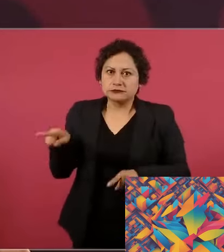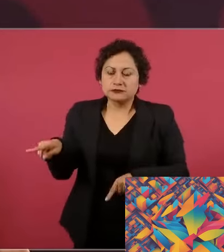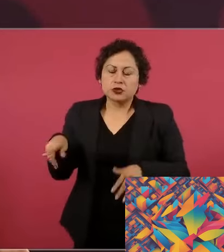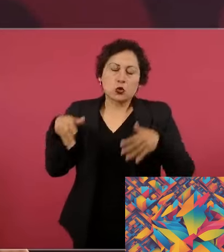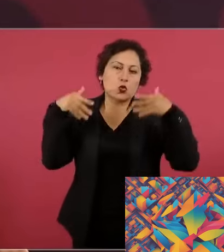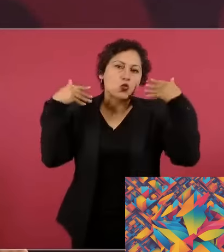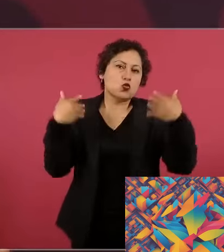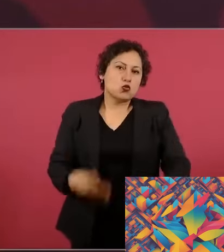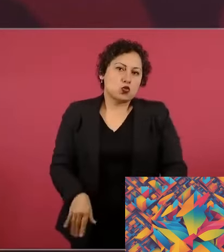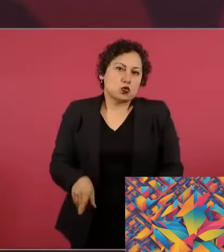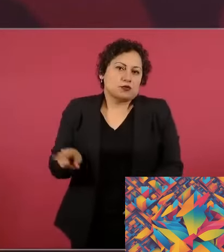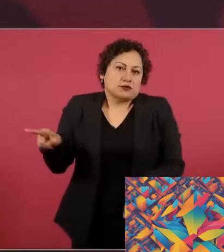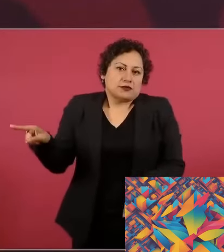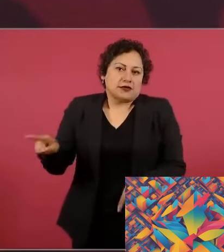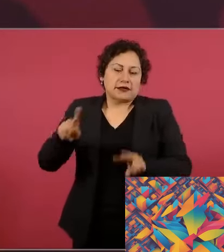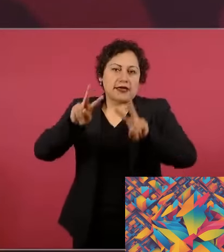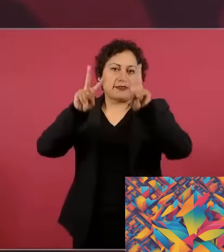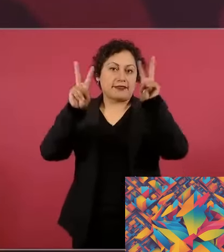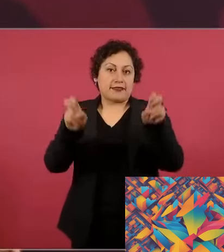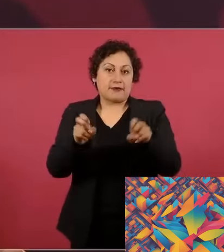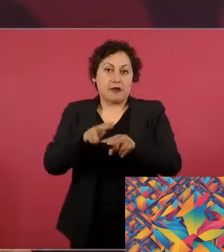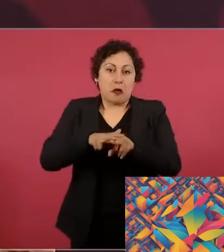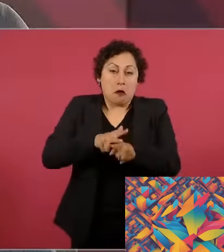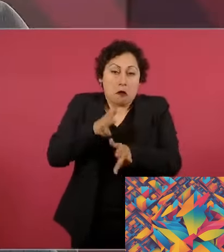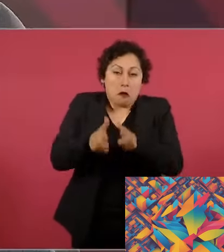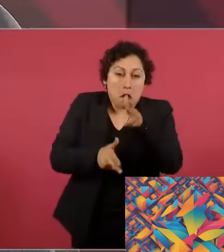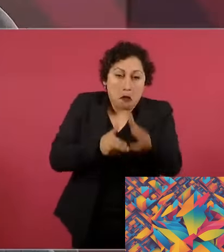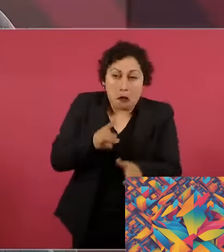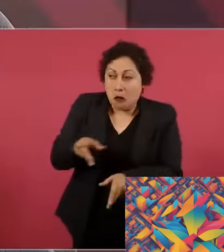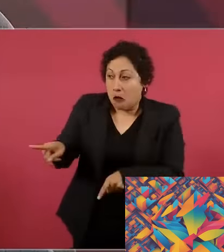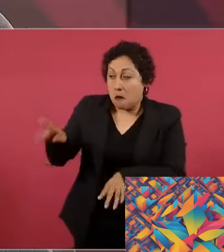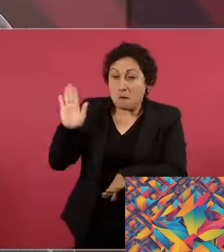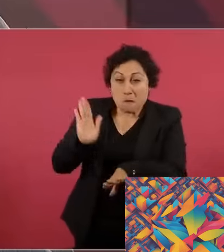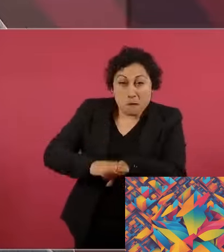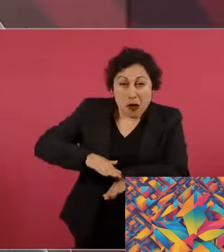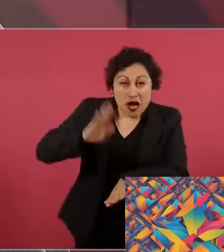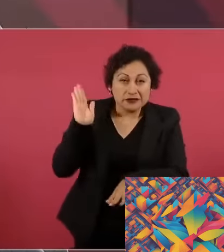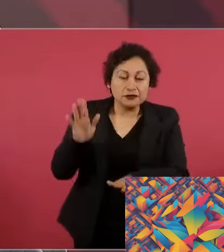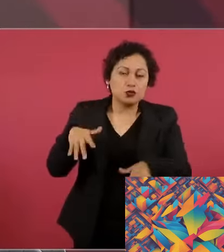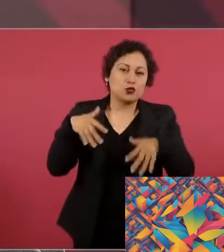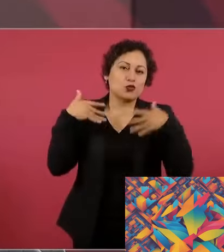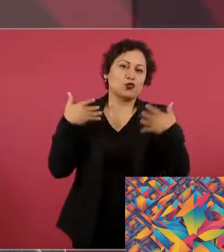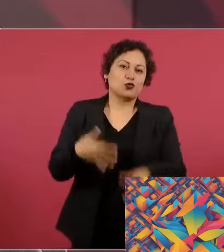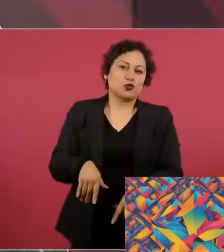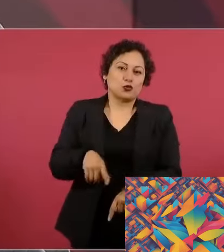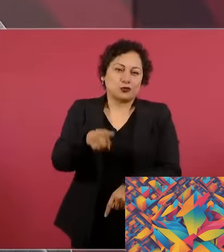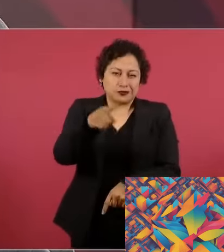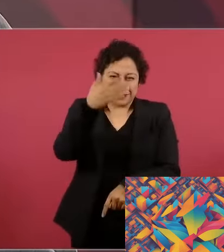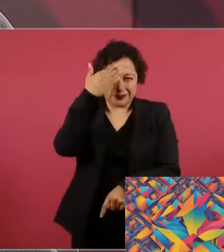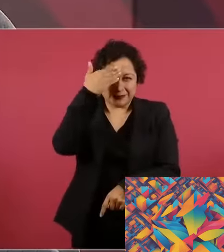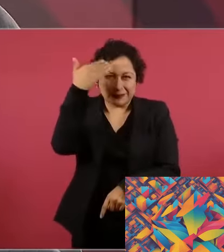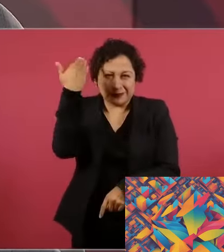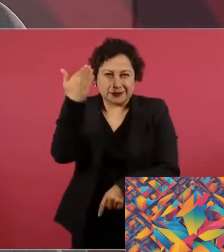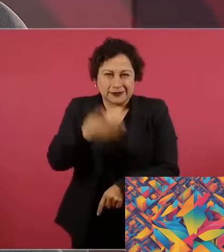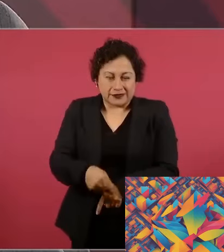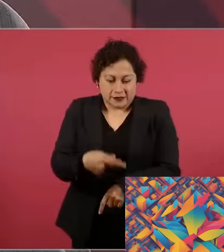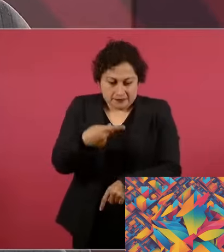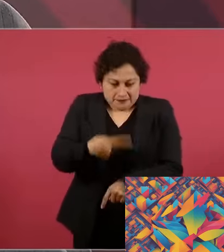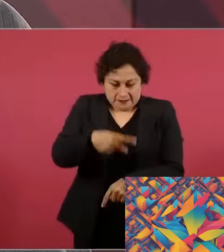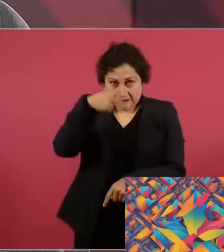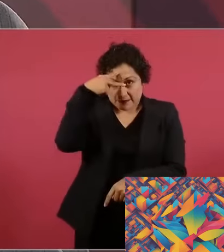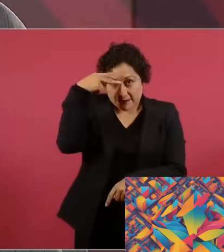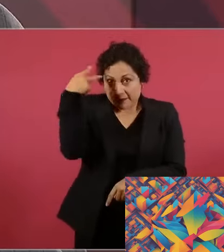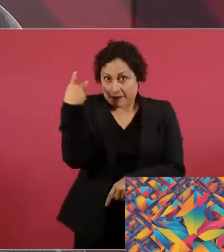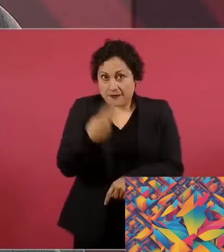presidente mencionó que no tienen interés en la política lo cual también es respetado y valorado por otro lado su hijo menor